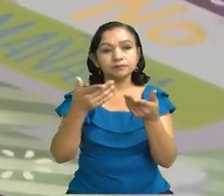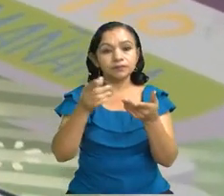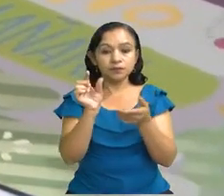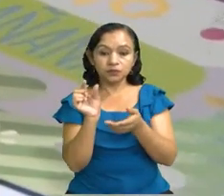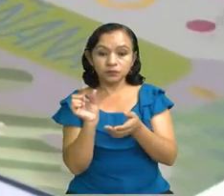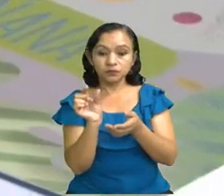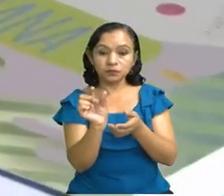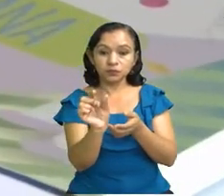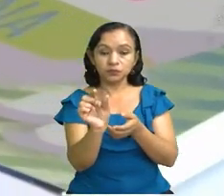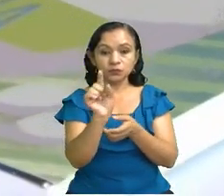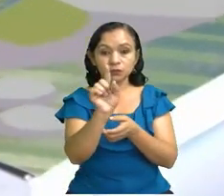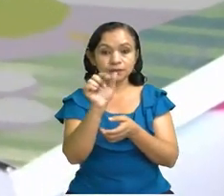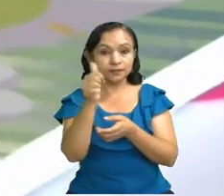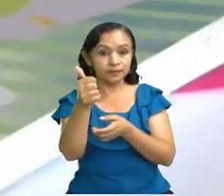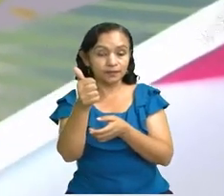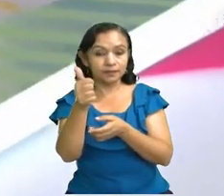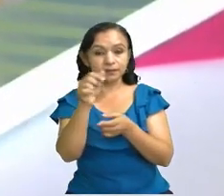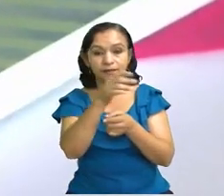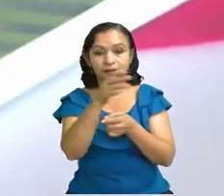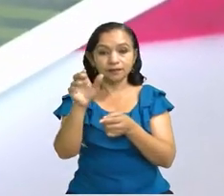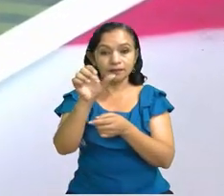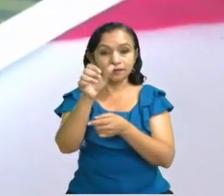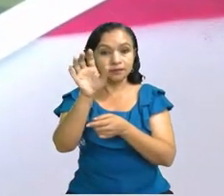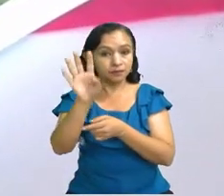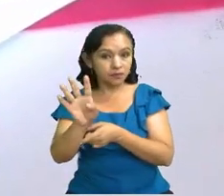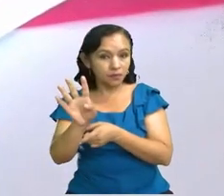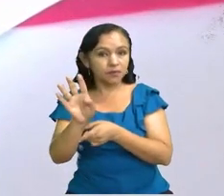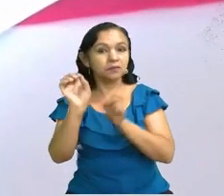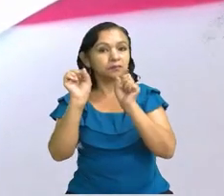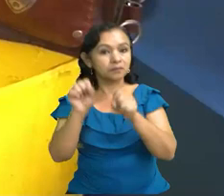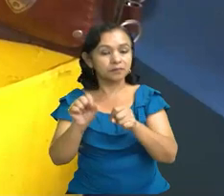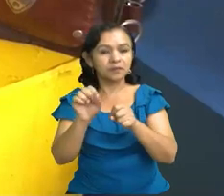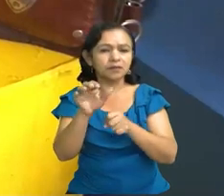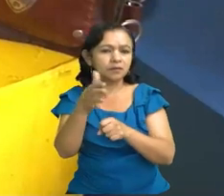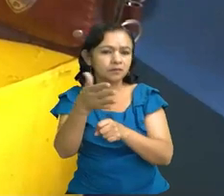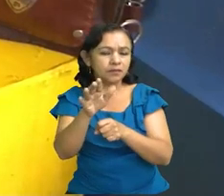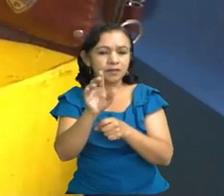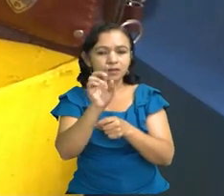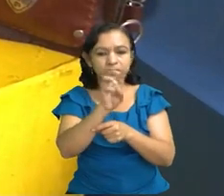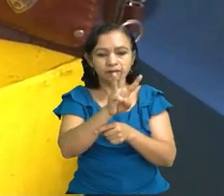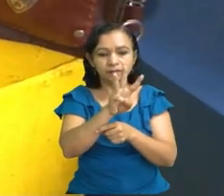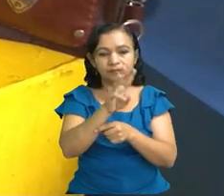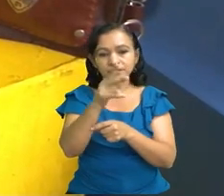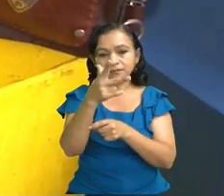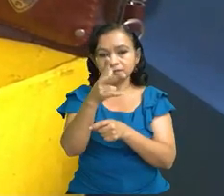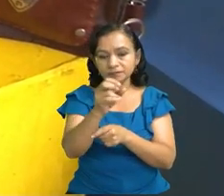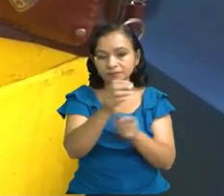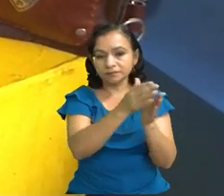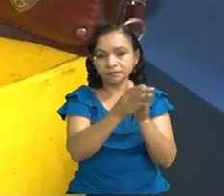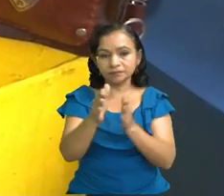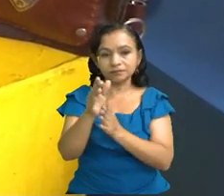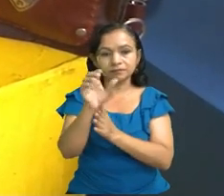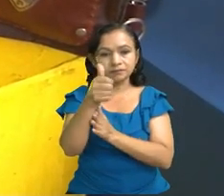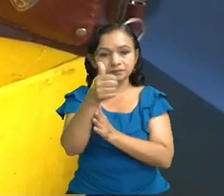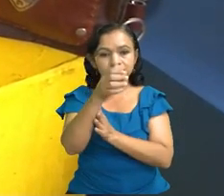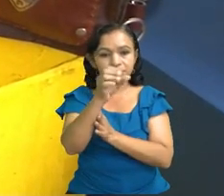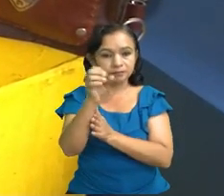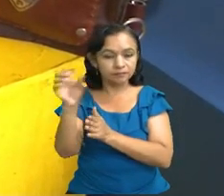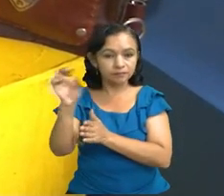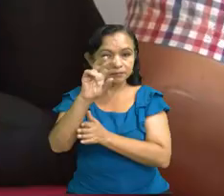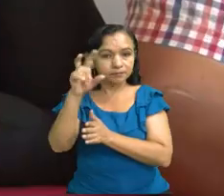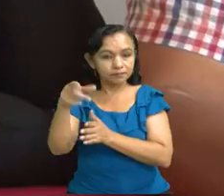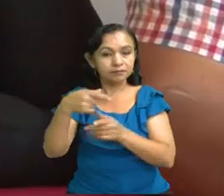con capacidad de 16 a 64 GB, a precios que van desde los 380 hasta más de 600